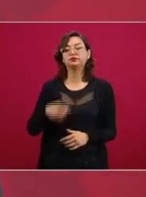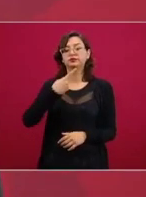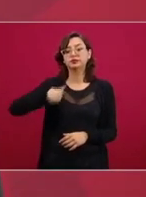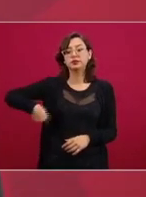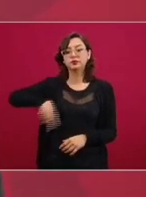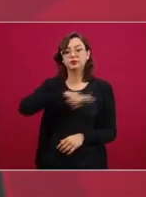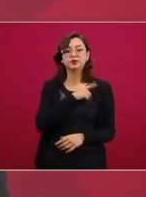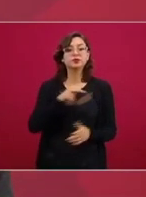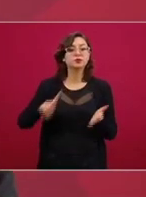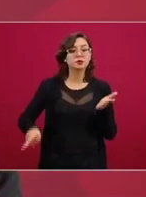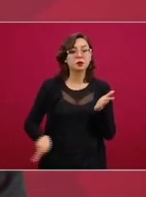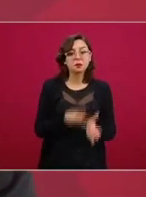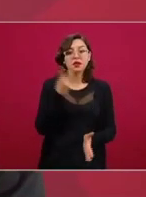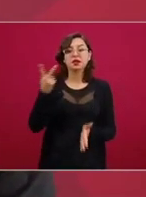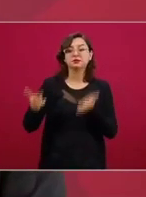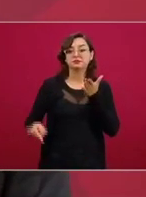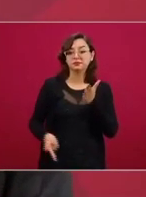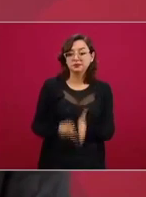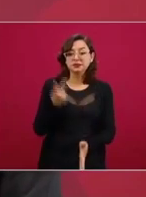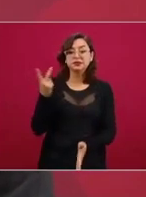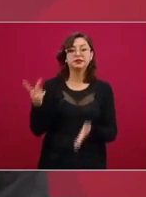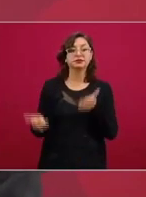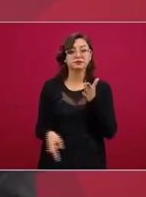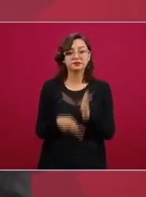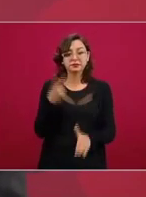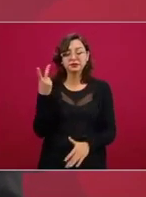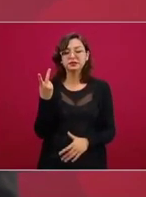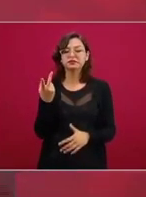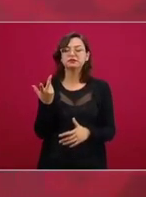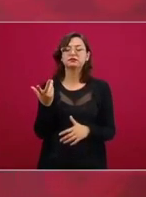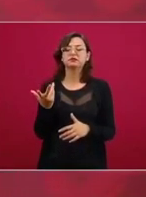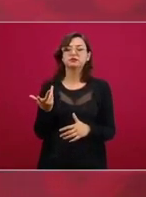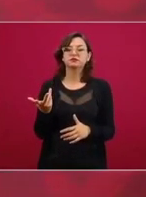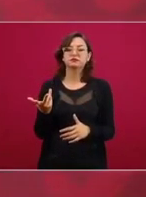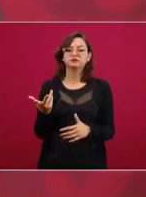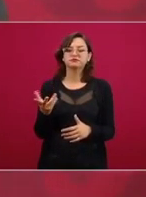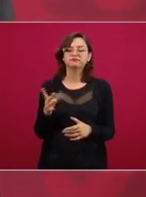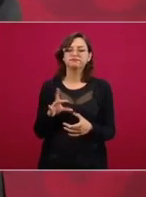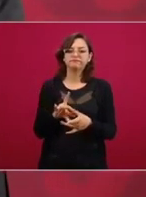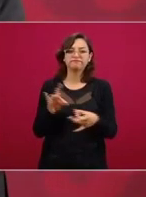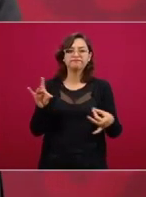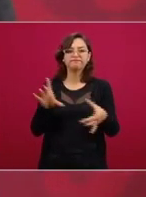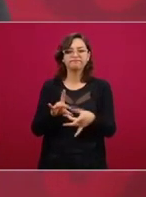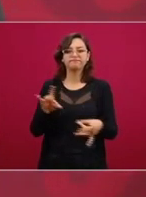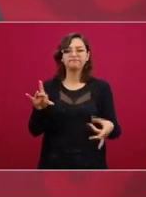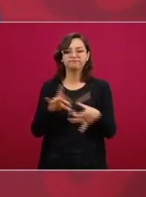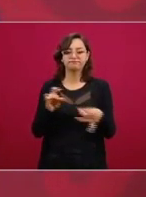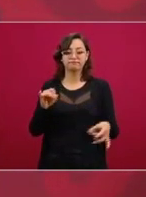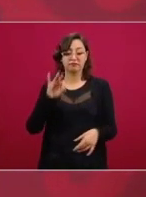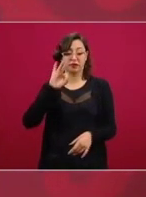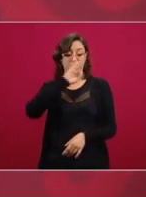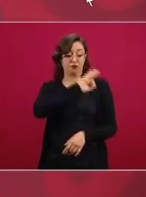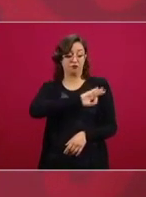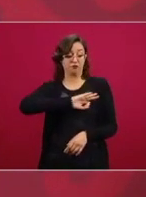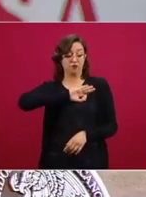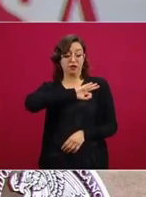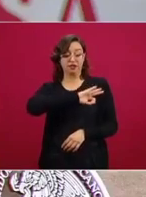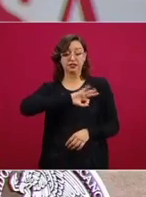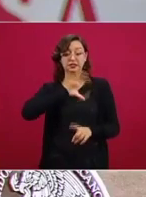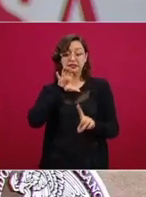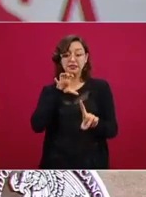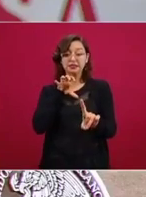Me molesta tu sarcasmo. Soy sarcástico, digo, gente que me ha seguido por mucho tiempo sabe que soy sarcástico. Entonces, no sé por qué te